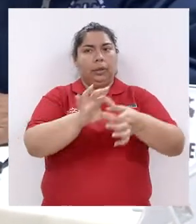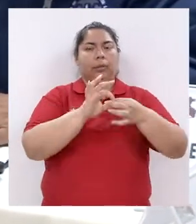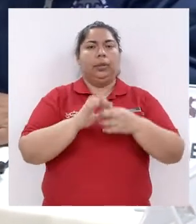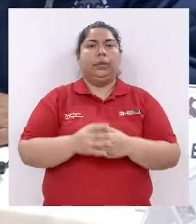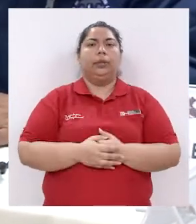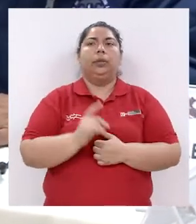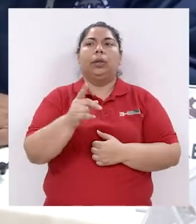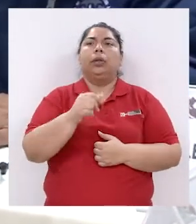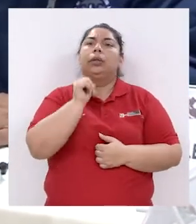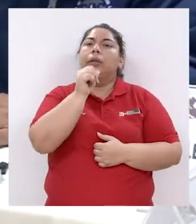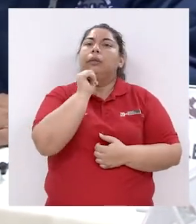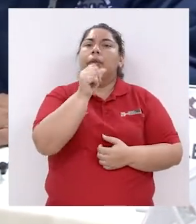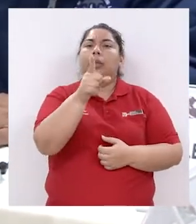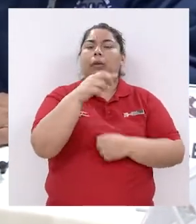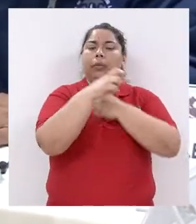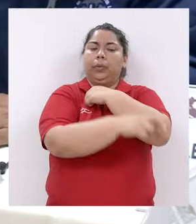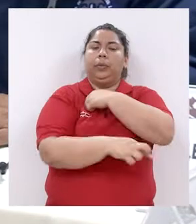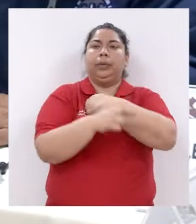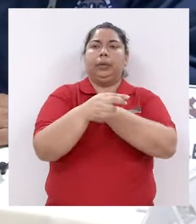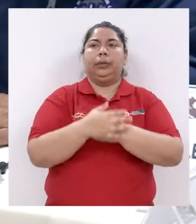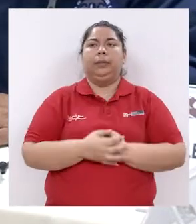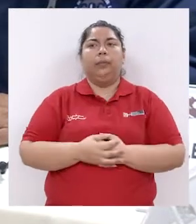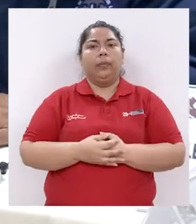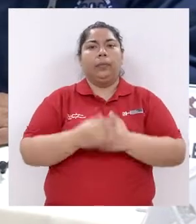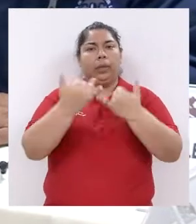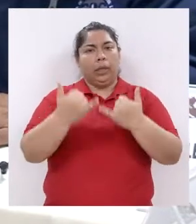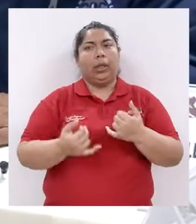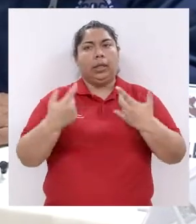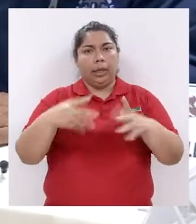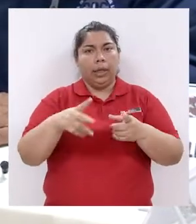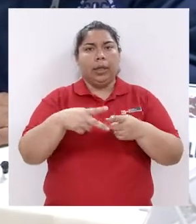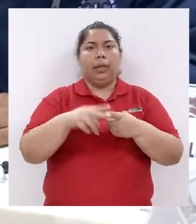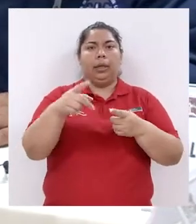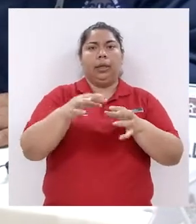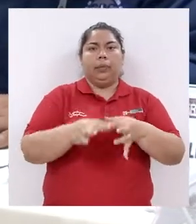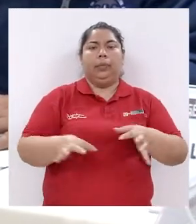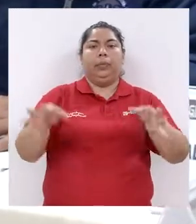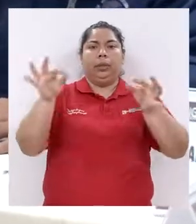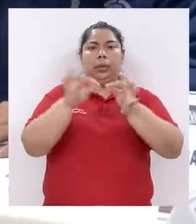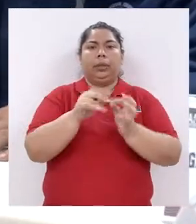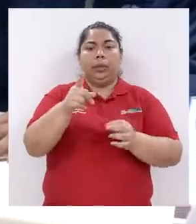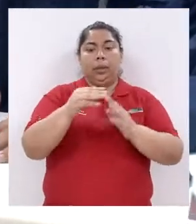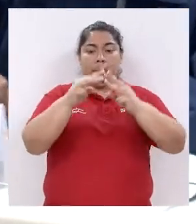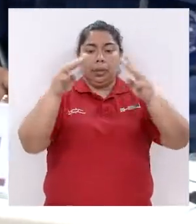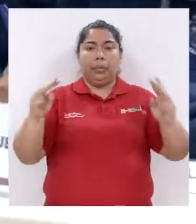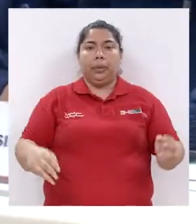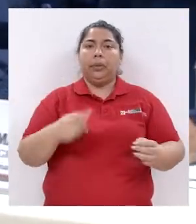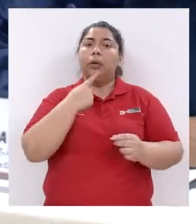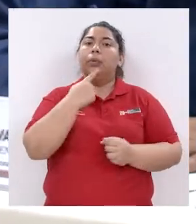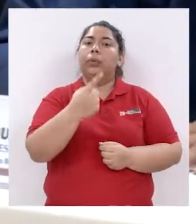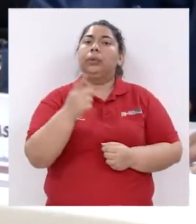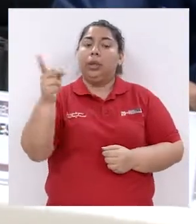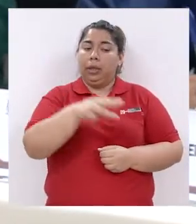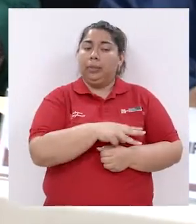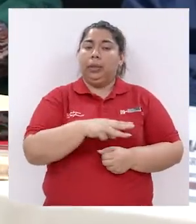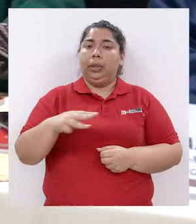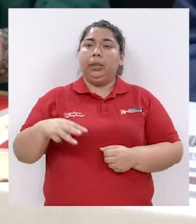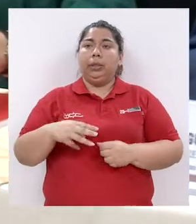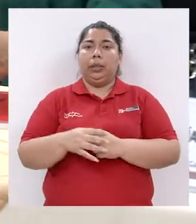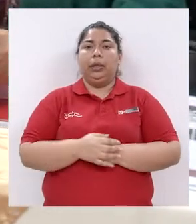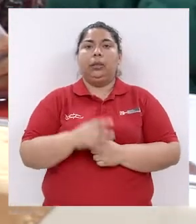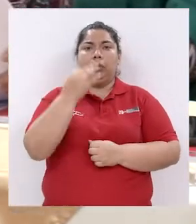que tanto nos hace falta como país. Entonces, ahí radica la importancia justamente de esta mesa, como bien ha señalado la